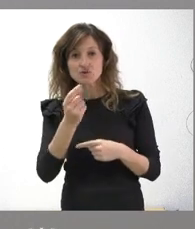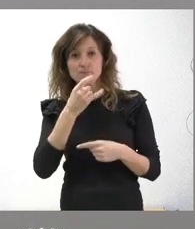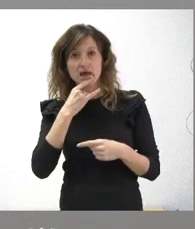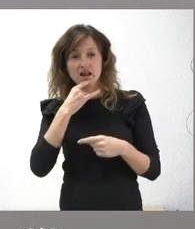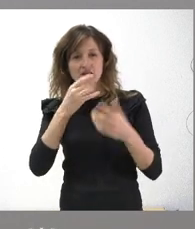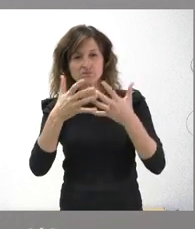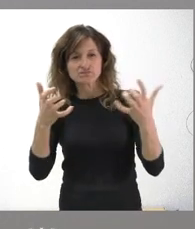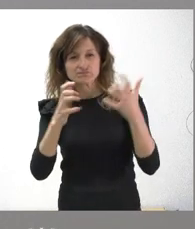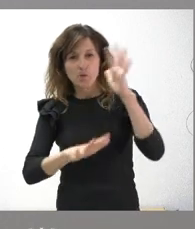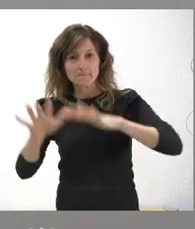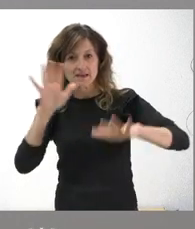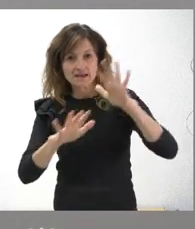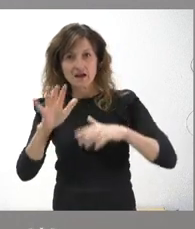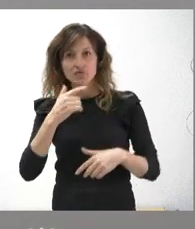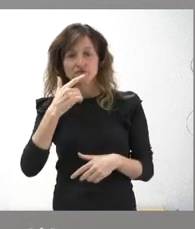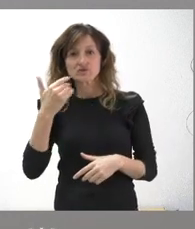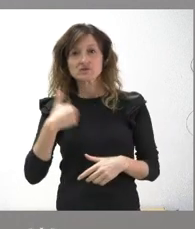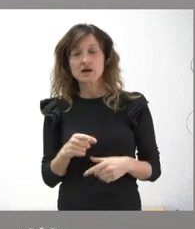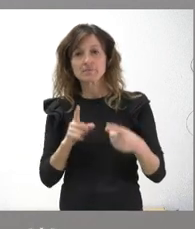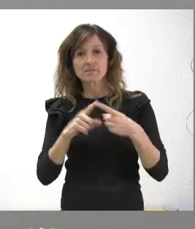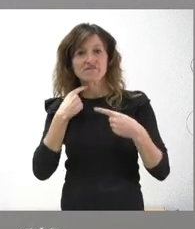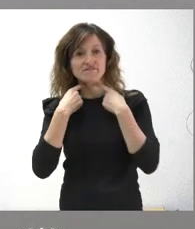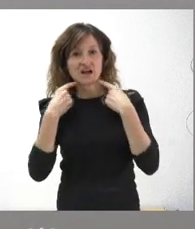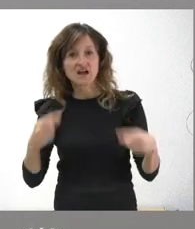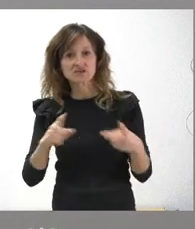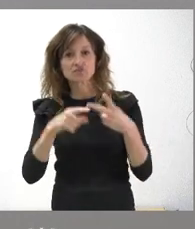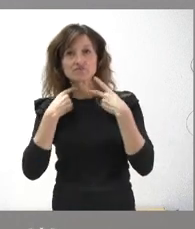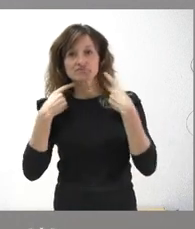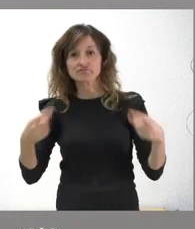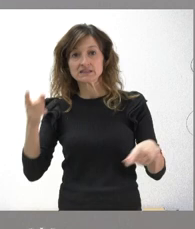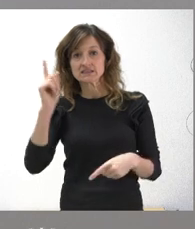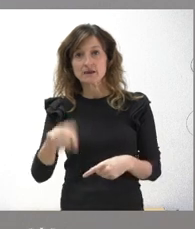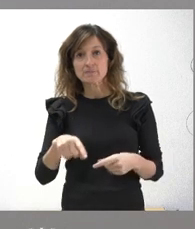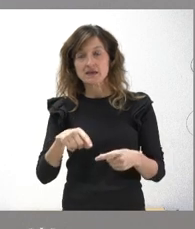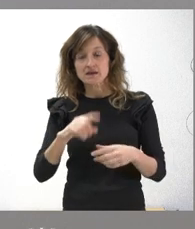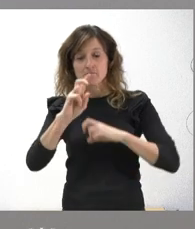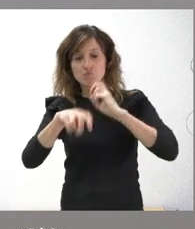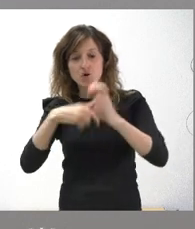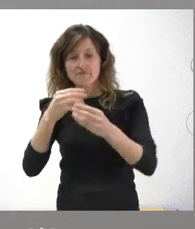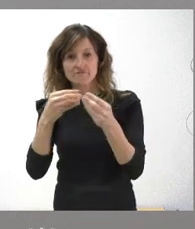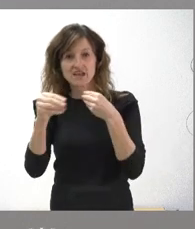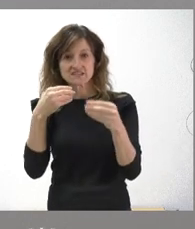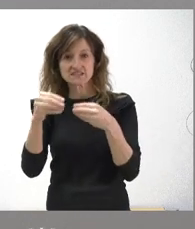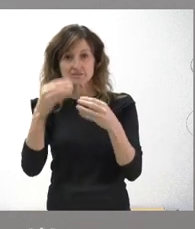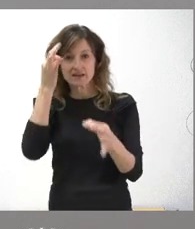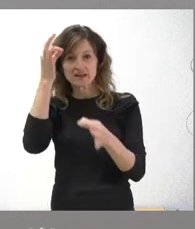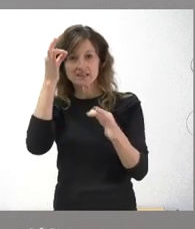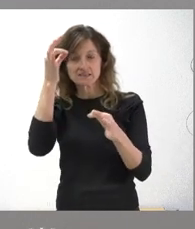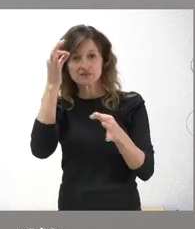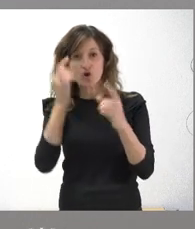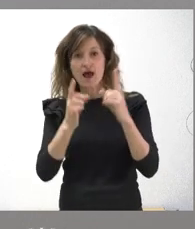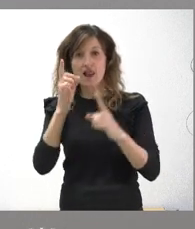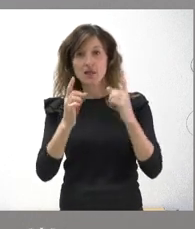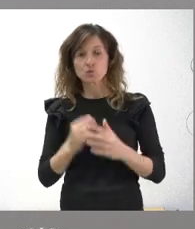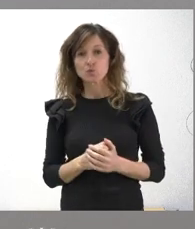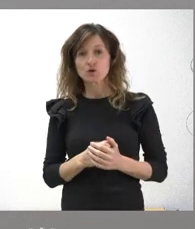farraj coso muy complicado y la primera fracasó la segunda también ha fracasado y van modificándola y flexibilizando algunos requisitos a medida que va